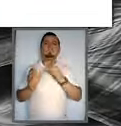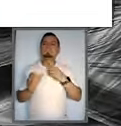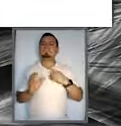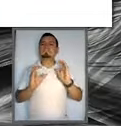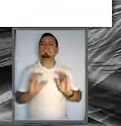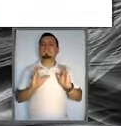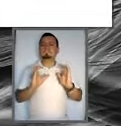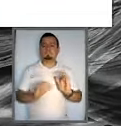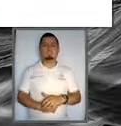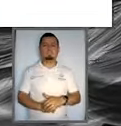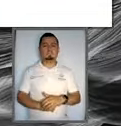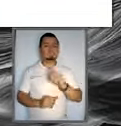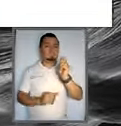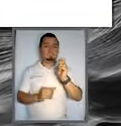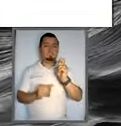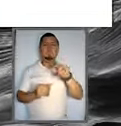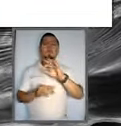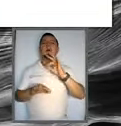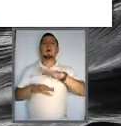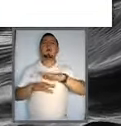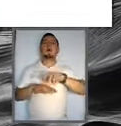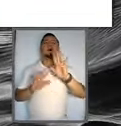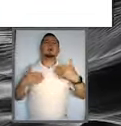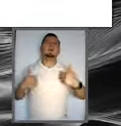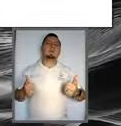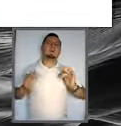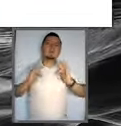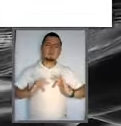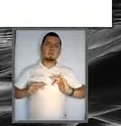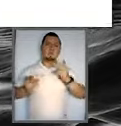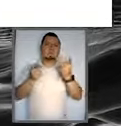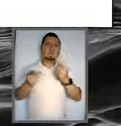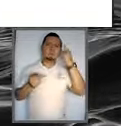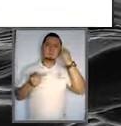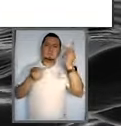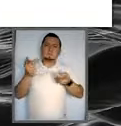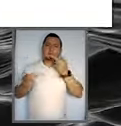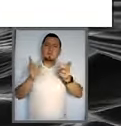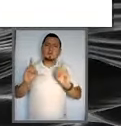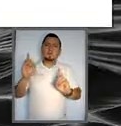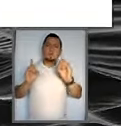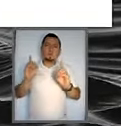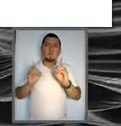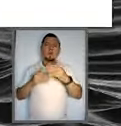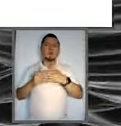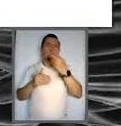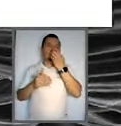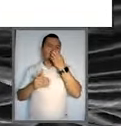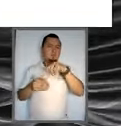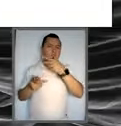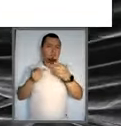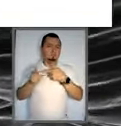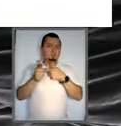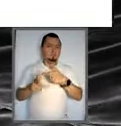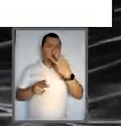mantenga. En fin, dar la tranquilidad que los conocimientos se evaluarán, y en función de esa evaluación, en el siguiente ciclo escolar podremos